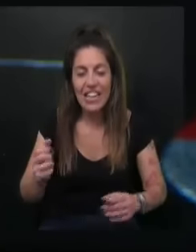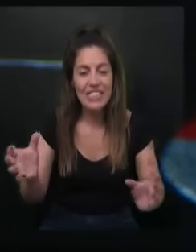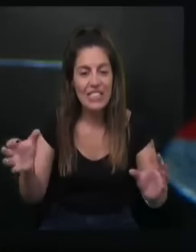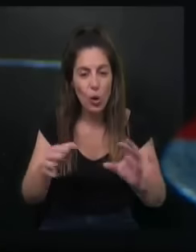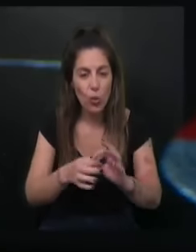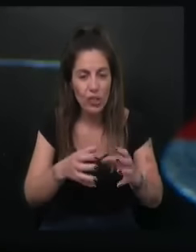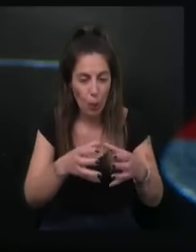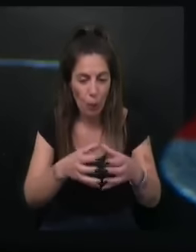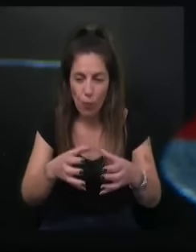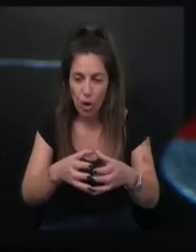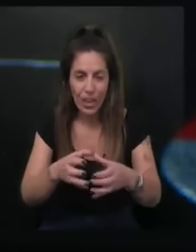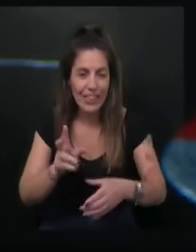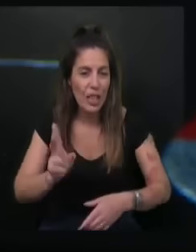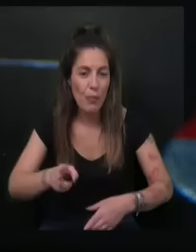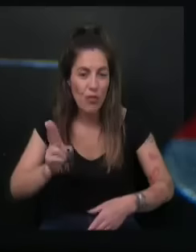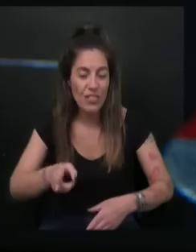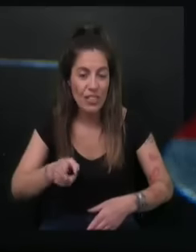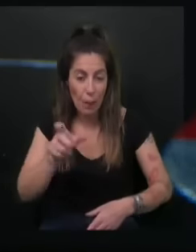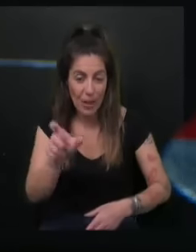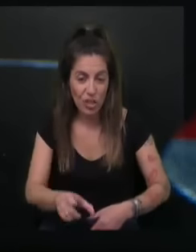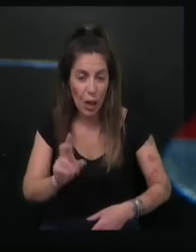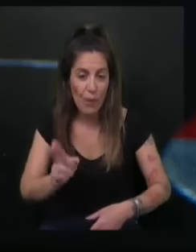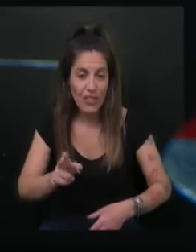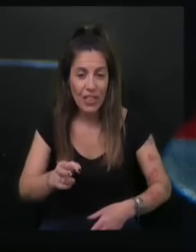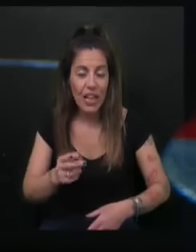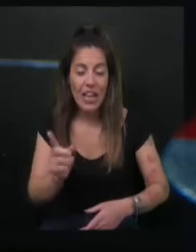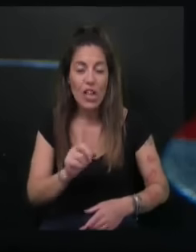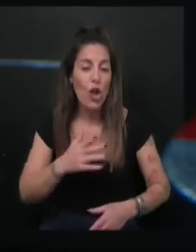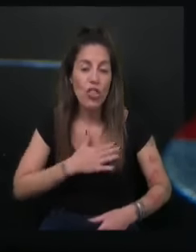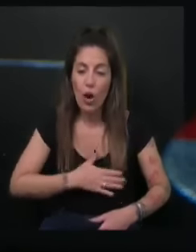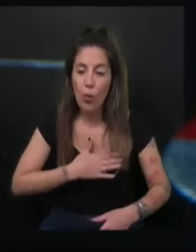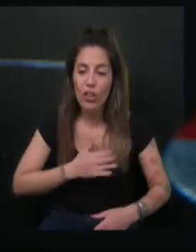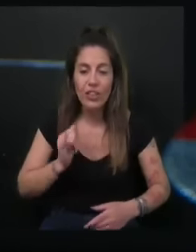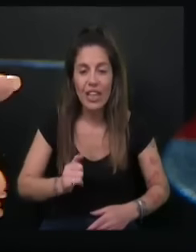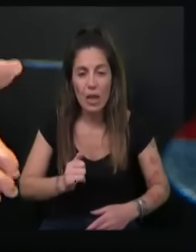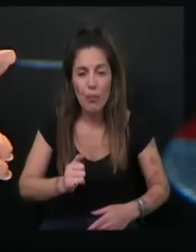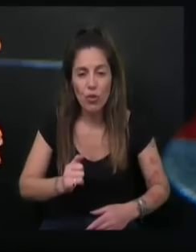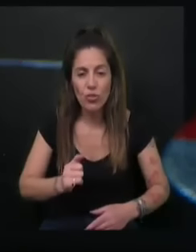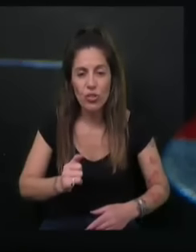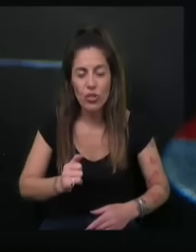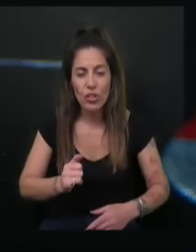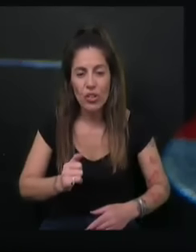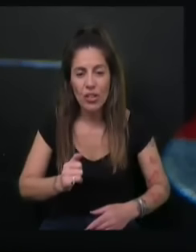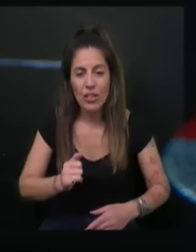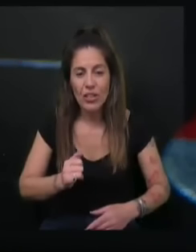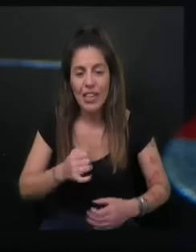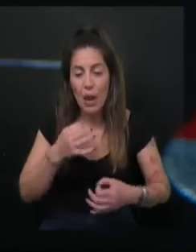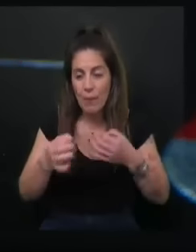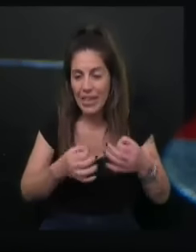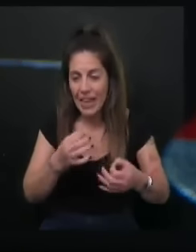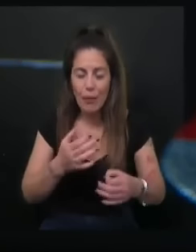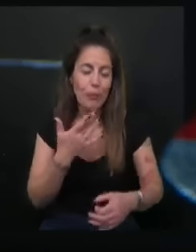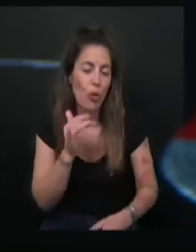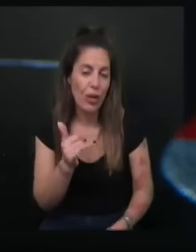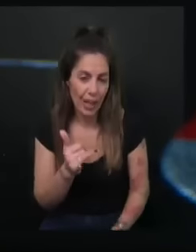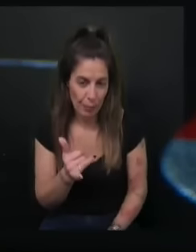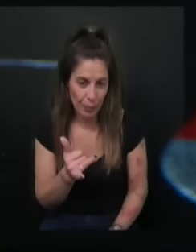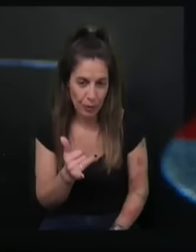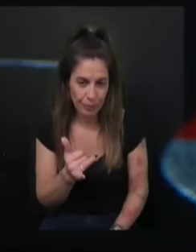bloques de prohibicionistas donde los que no estamos de acuerdo tenemos que remontar esa consecuencia te voy a poner un